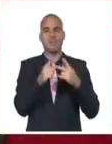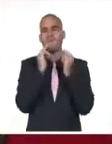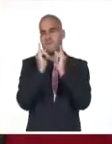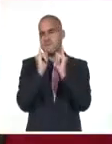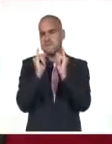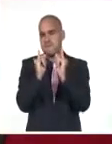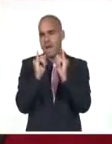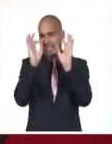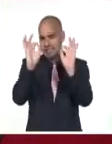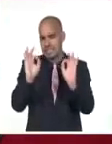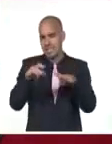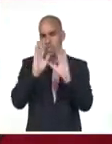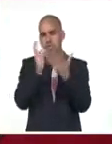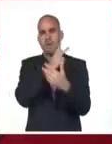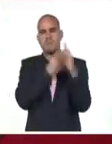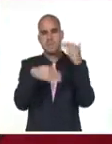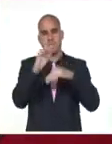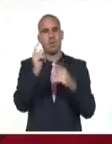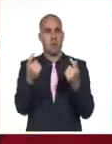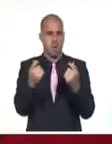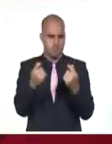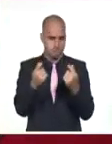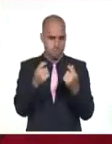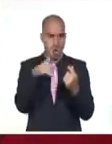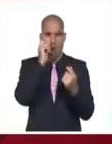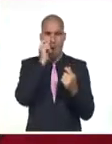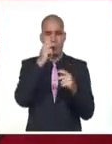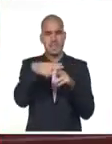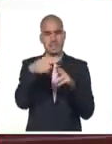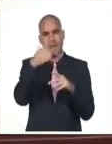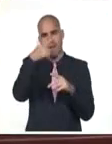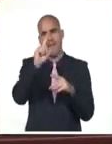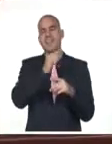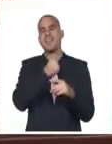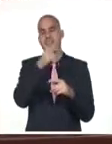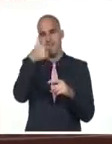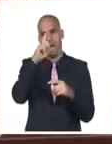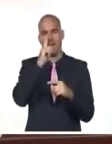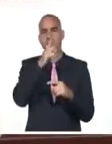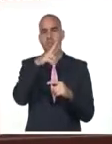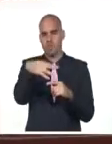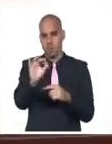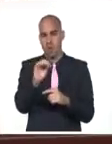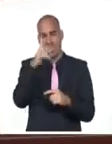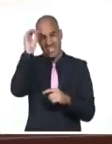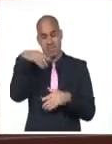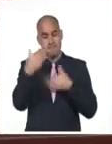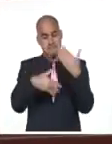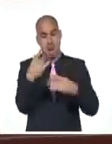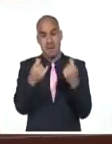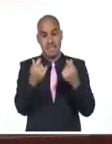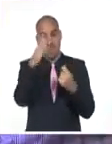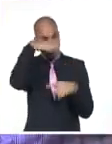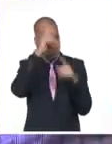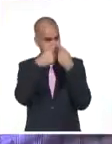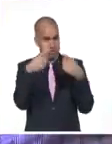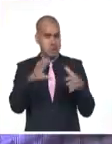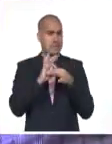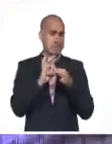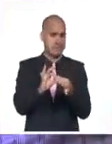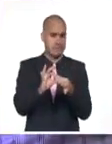información detallada del ministro de Economía y Planificación sobre la compleja situación que atraviesa el país y que marca